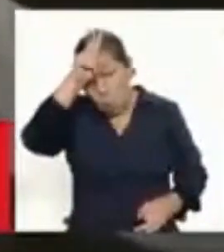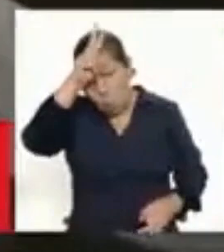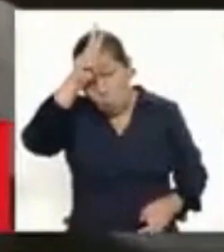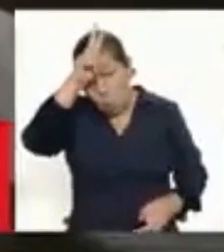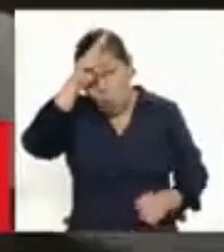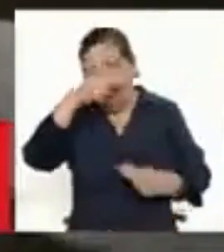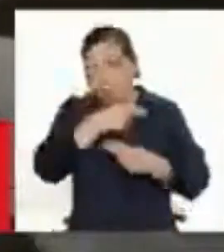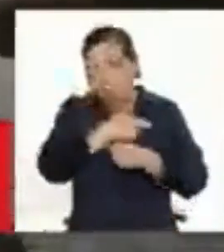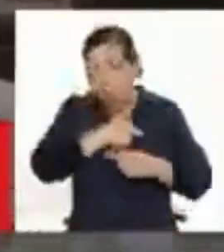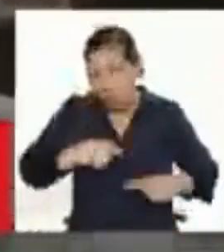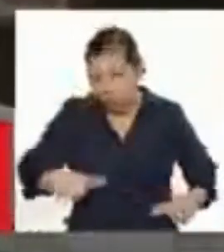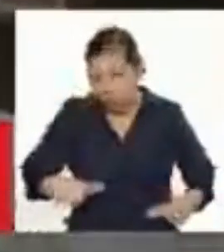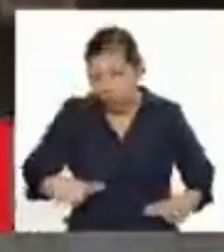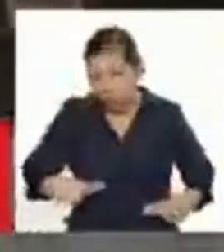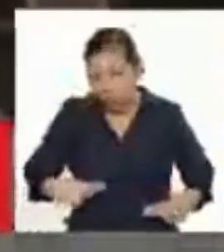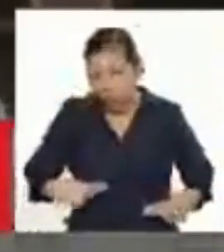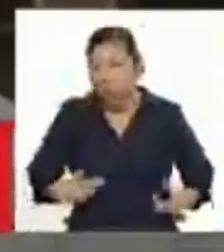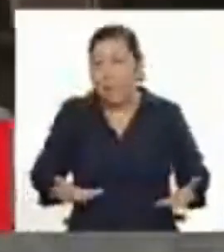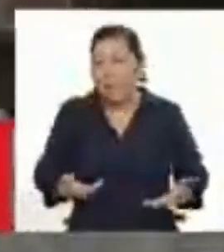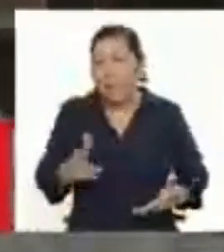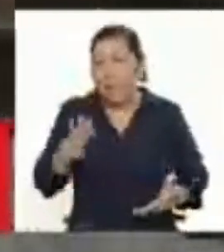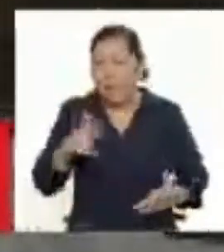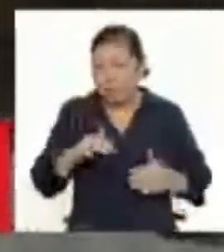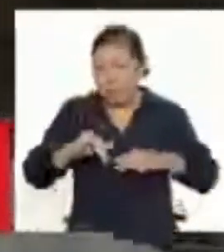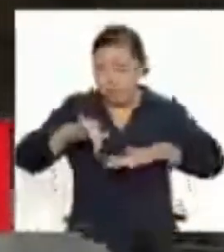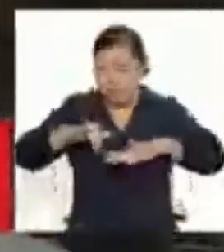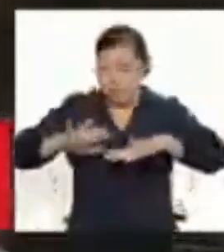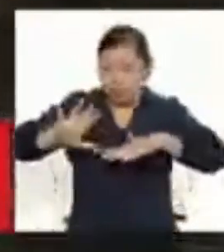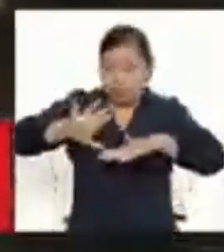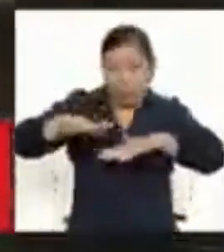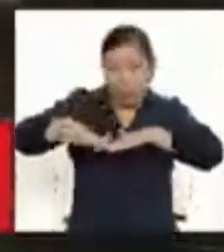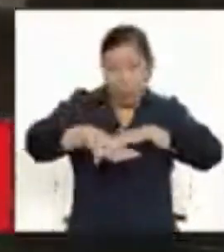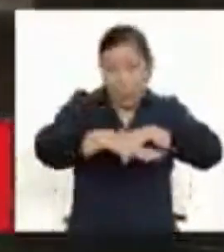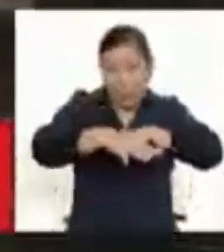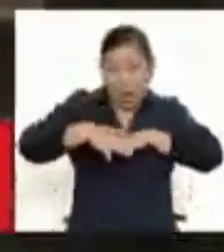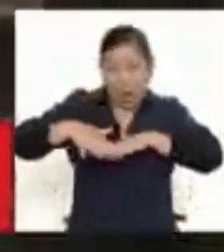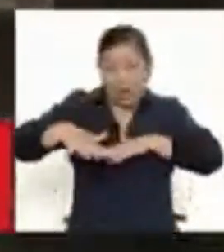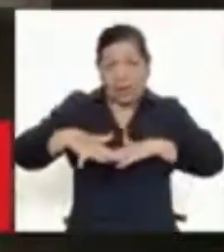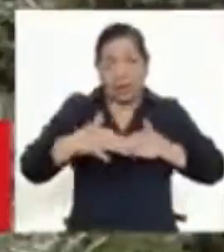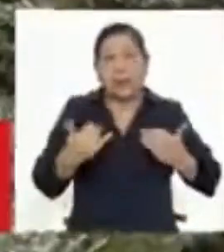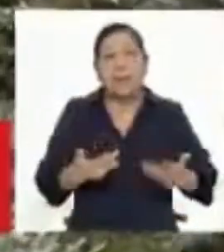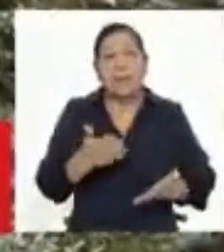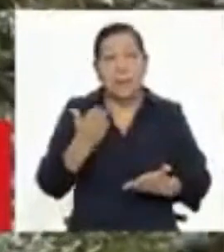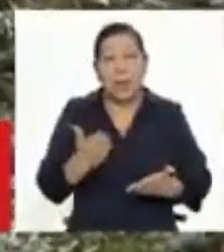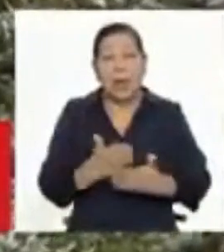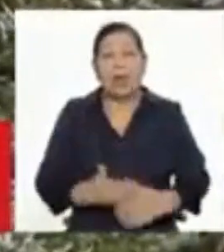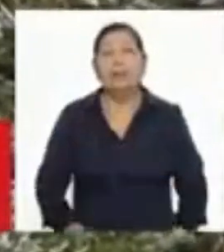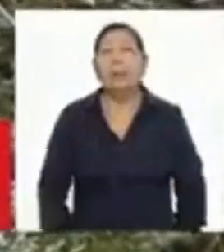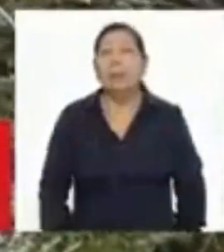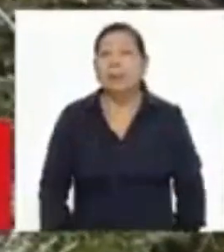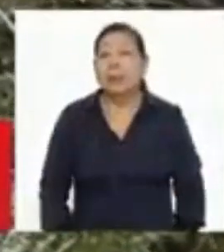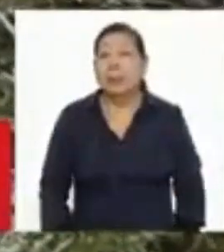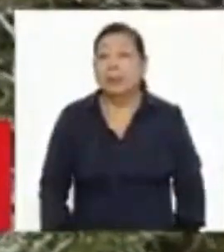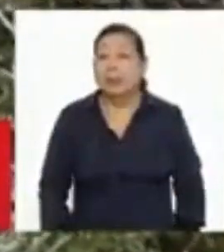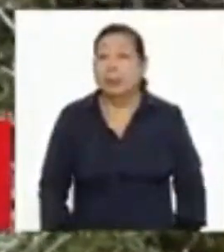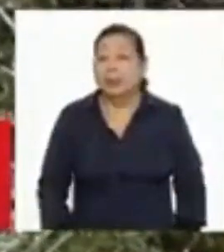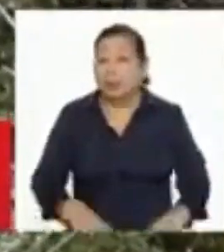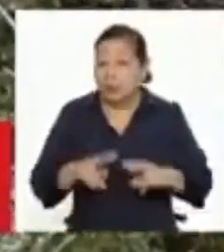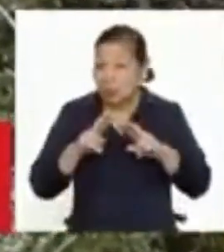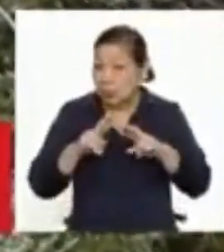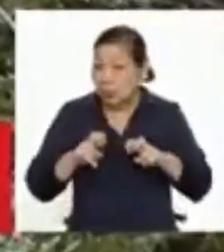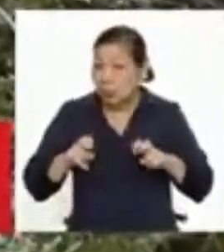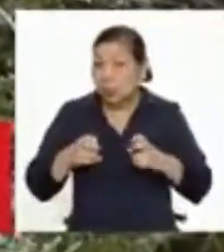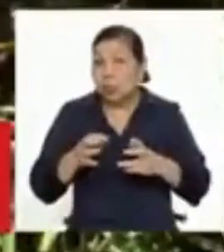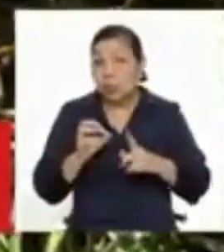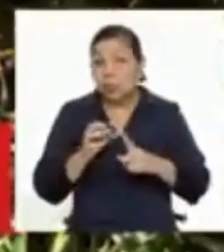y Huancavelica, sobre los 3.000 metros sobre el nivel del mar, van a estar afectadas por estos fenómenos. El estudio realizado por el Centro Nacional